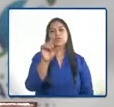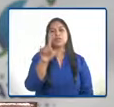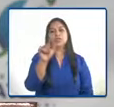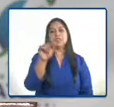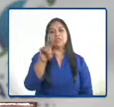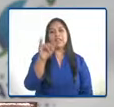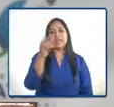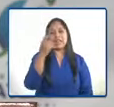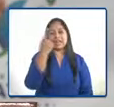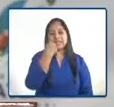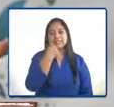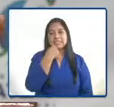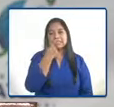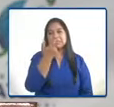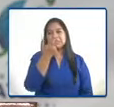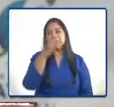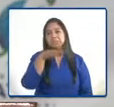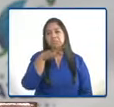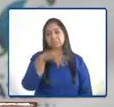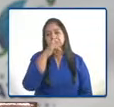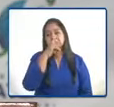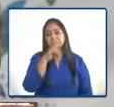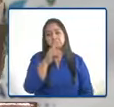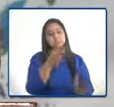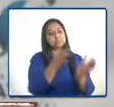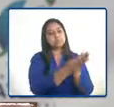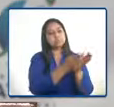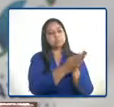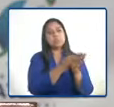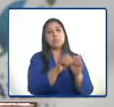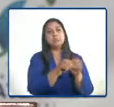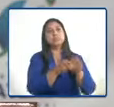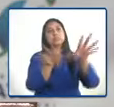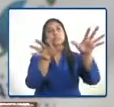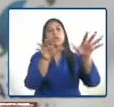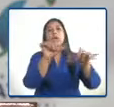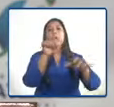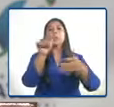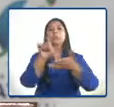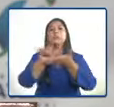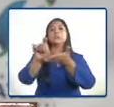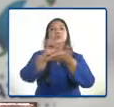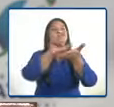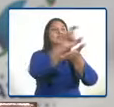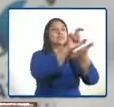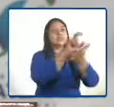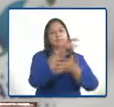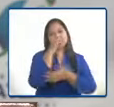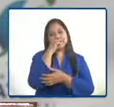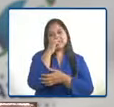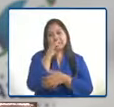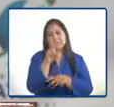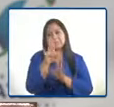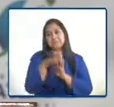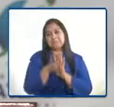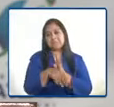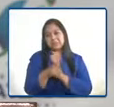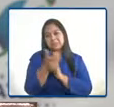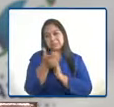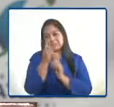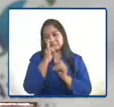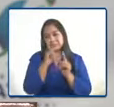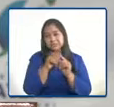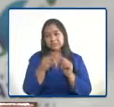costo. Así que desde Tapachula pueden conectar a muchas ciudades dentro de México a un menor costo que